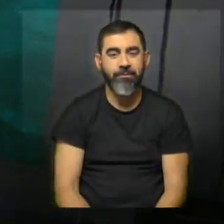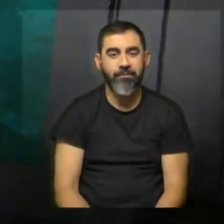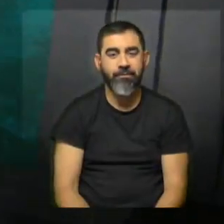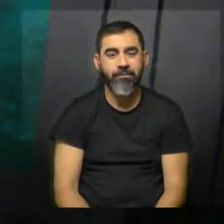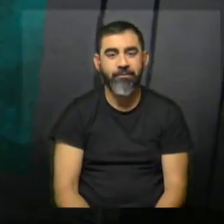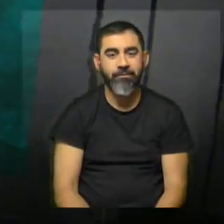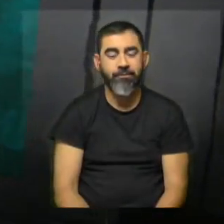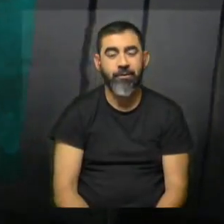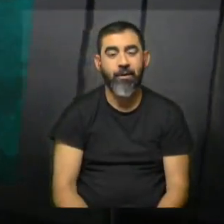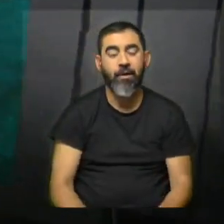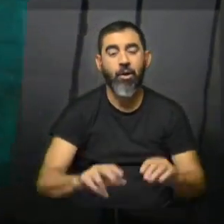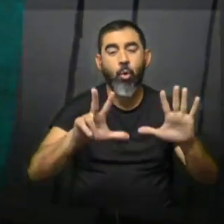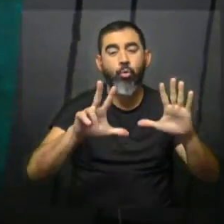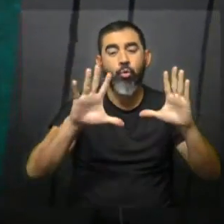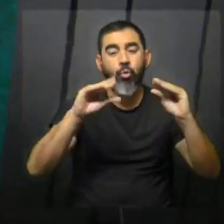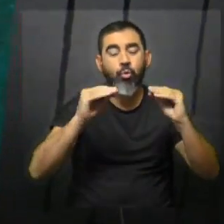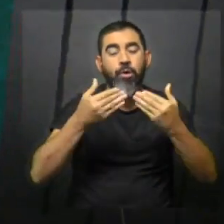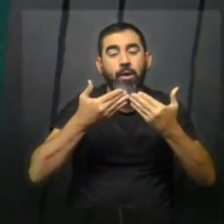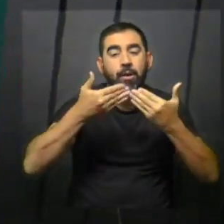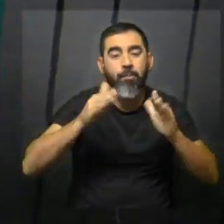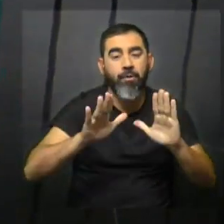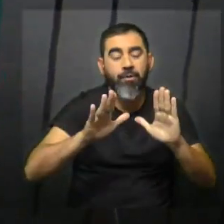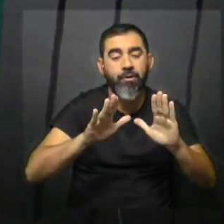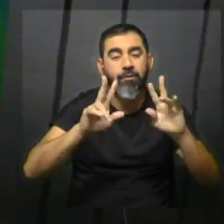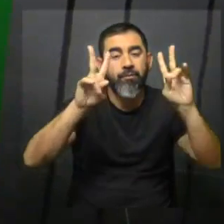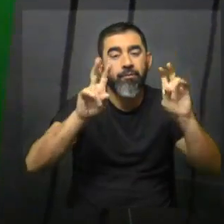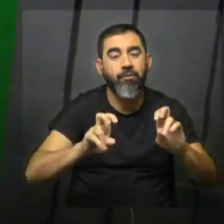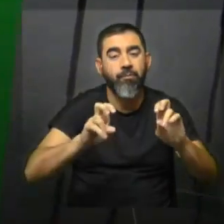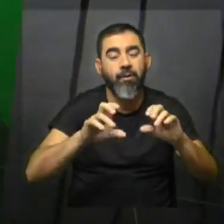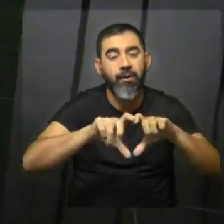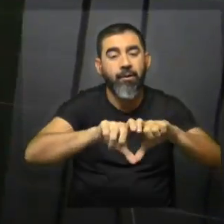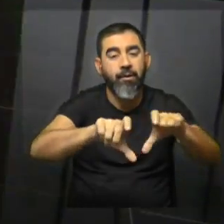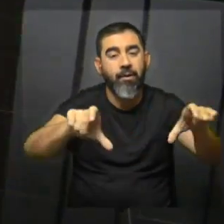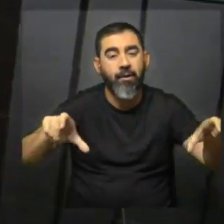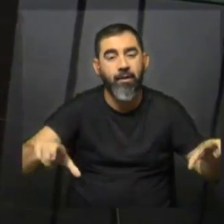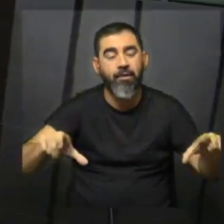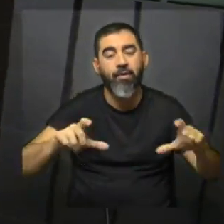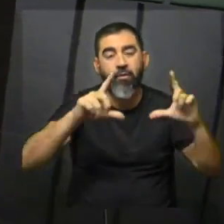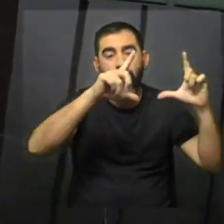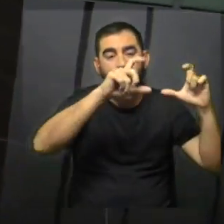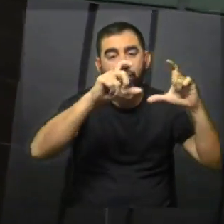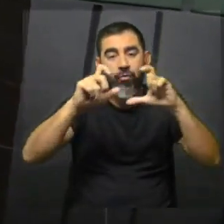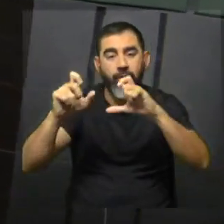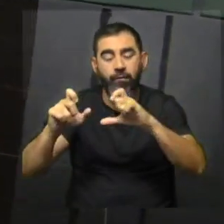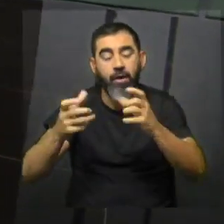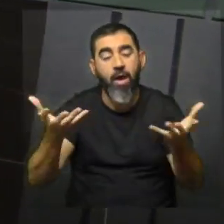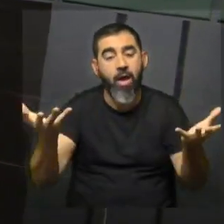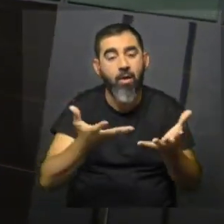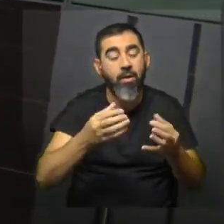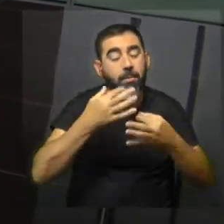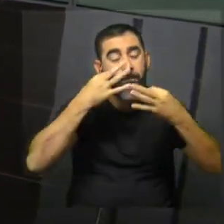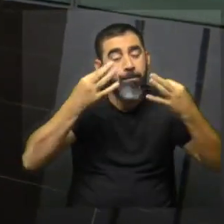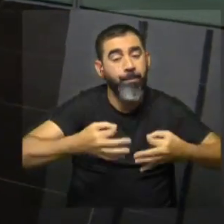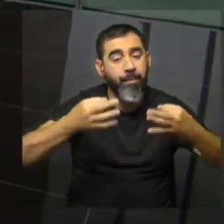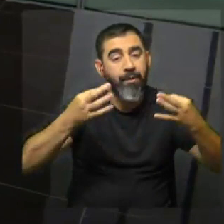Saben que a las 20 horas va a comenzar una función en la terraza del Centro de Fotografía y esta vez con algo muy especial